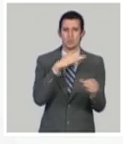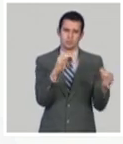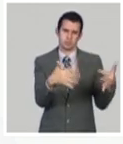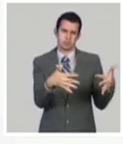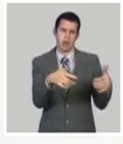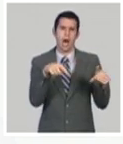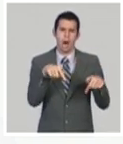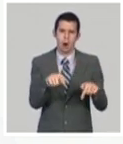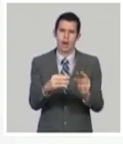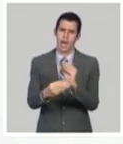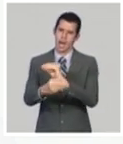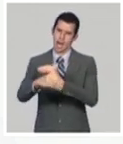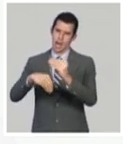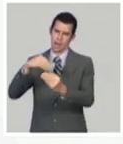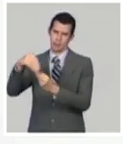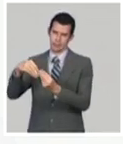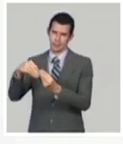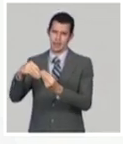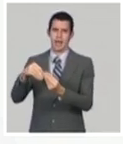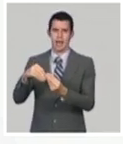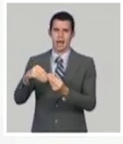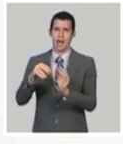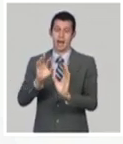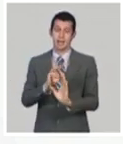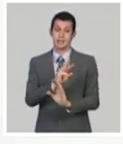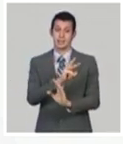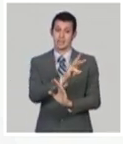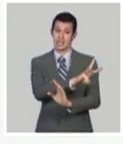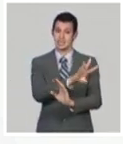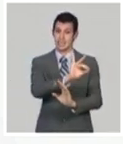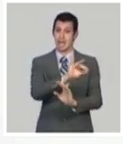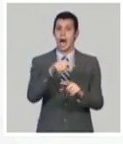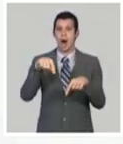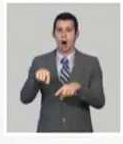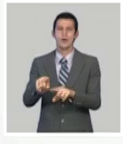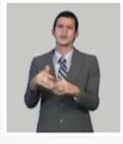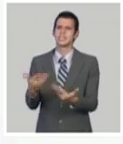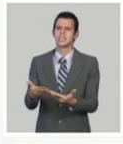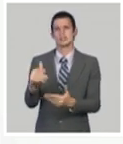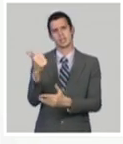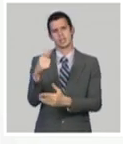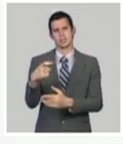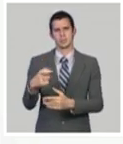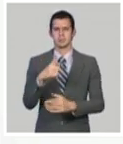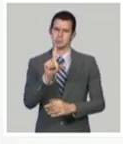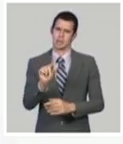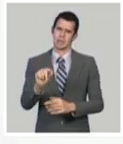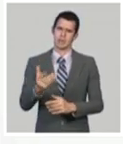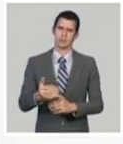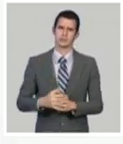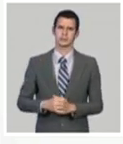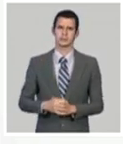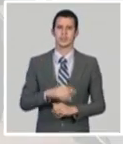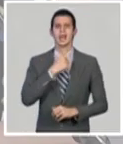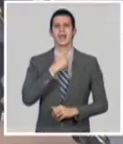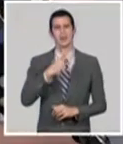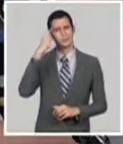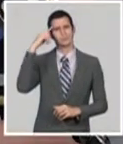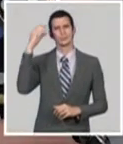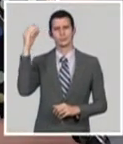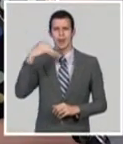anterior de 10 pesos así están por ejemplo un grupo de antihistamínicos tanto la benadryl ina en